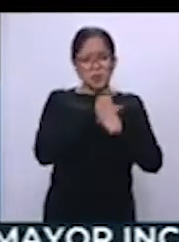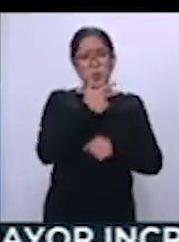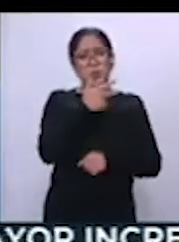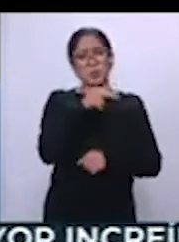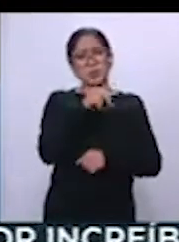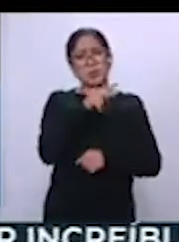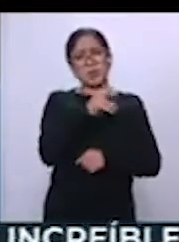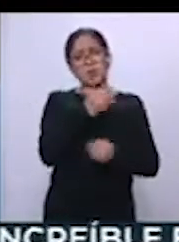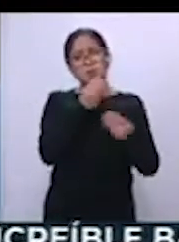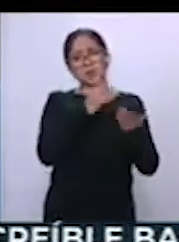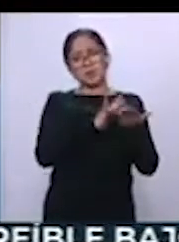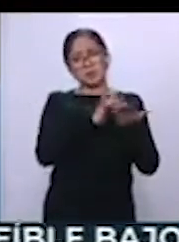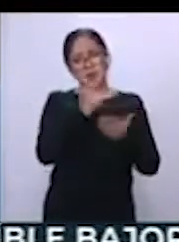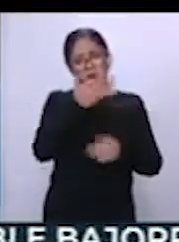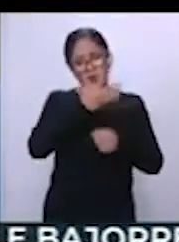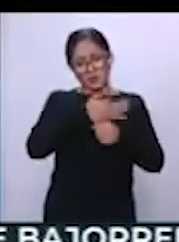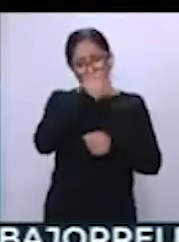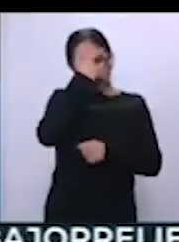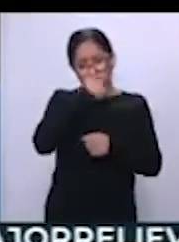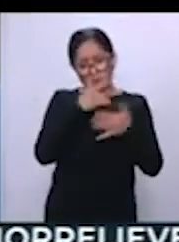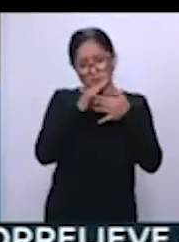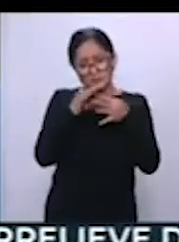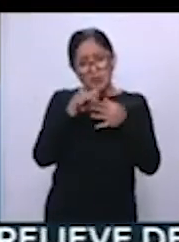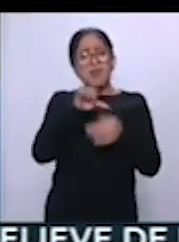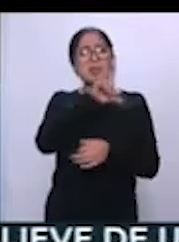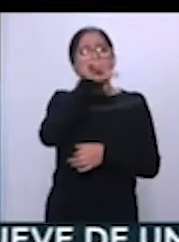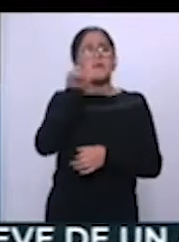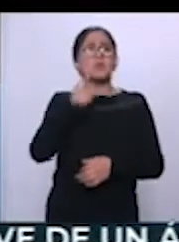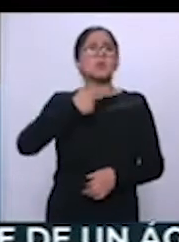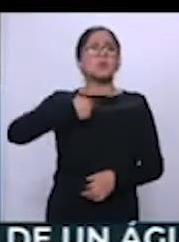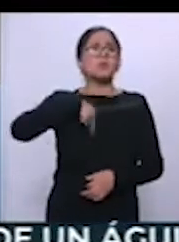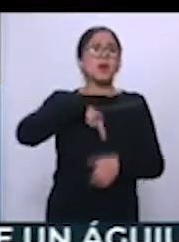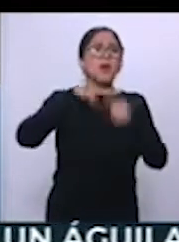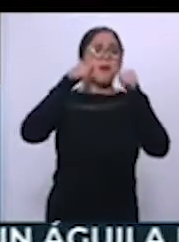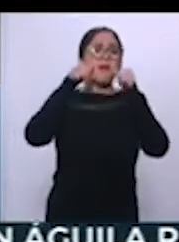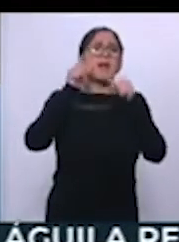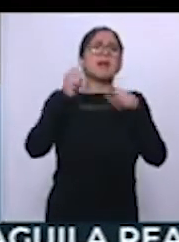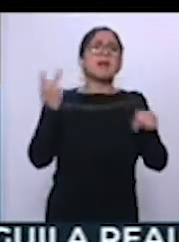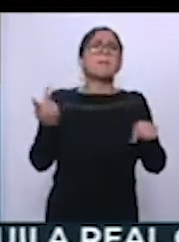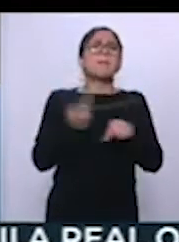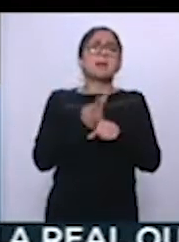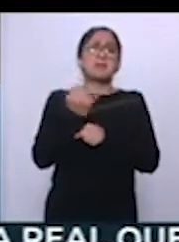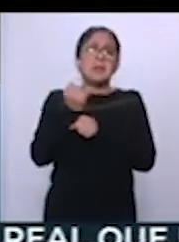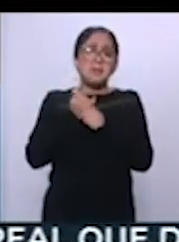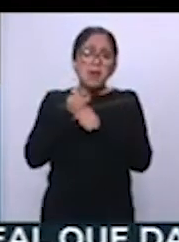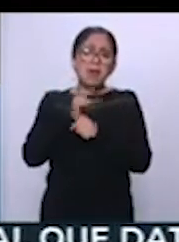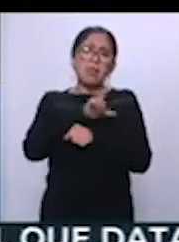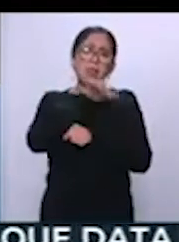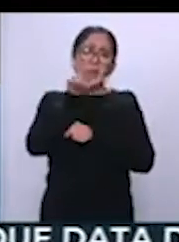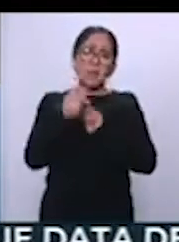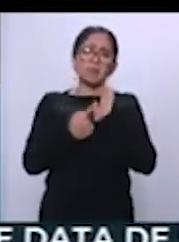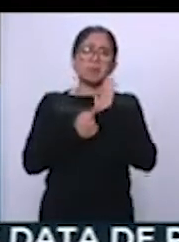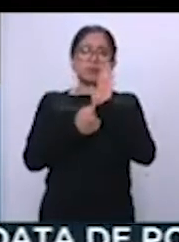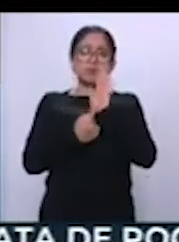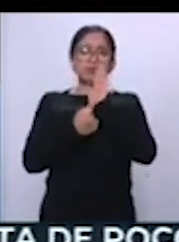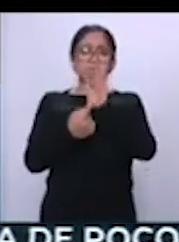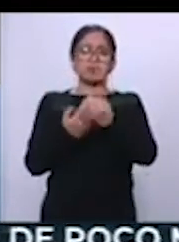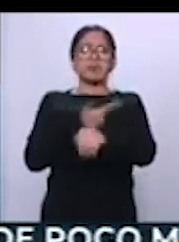habernos acompañado esta noche. Estaremos muy pendientes de a ver si avanzan estas investigaciones, a ver si se hacen públicas las